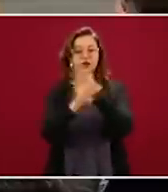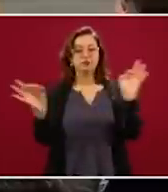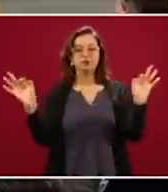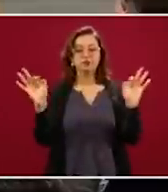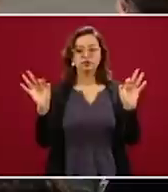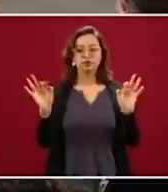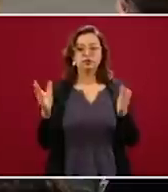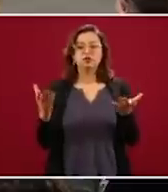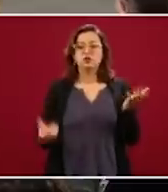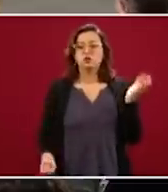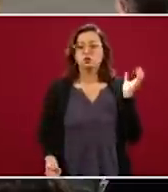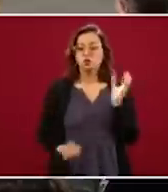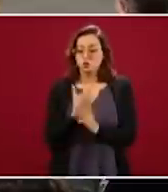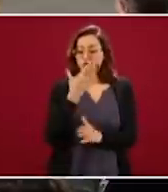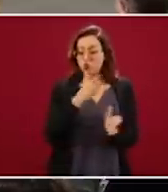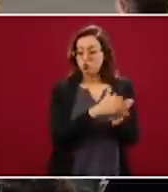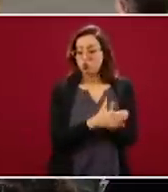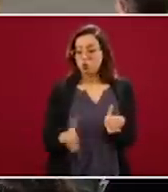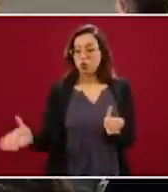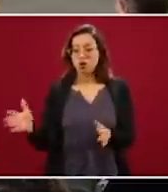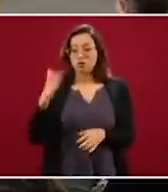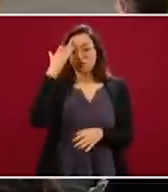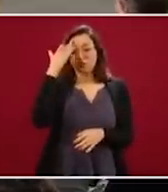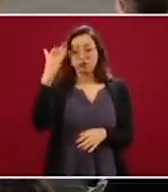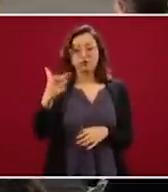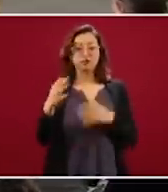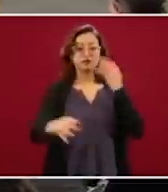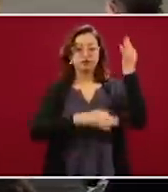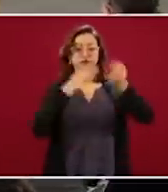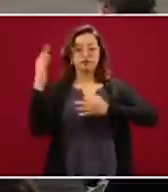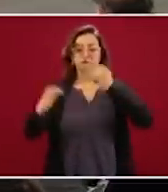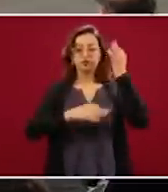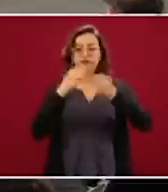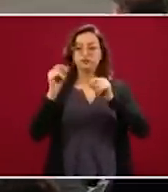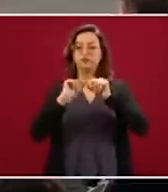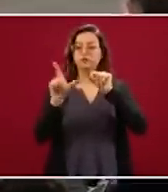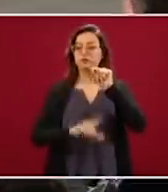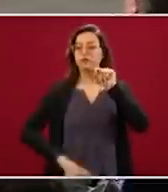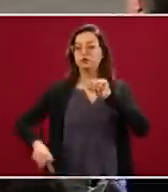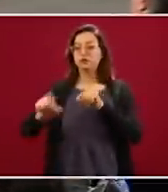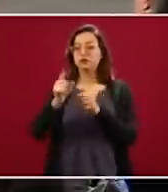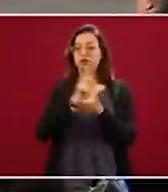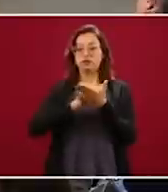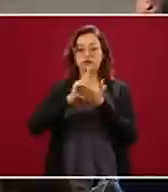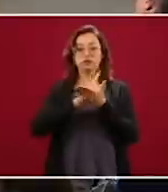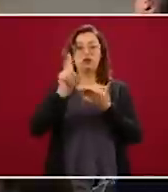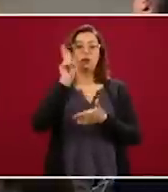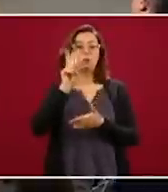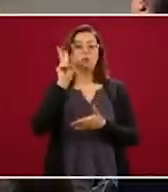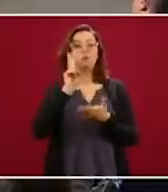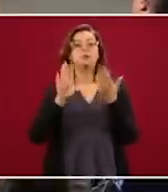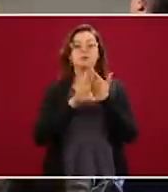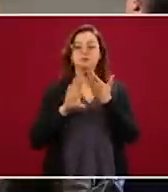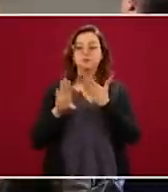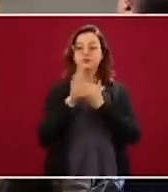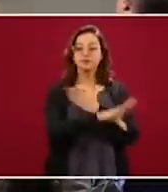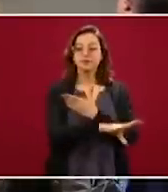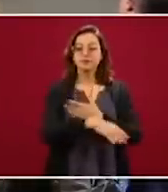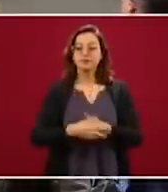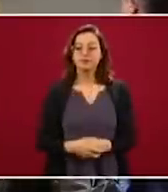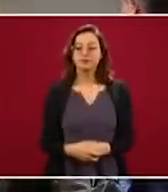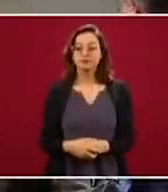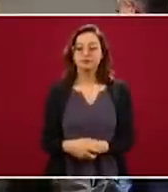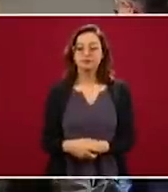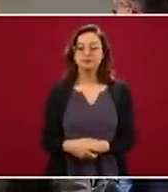pues estamos ya en una nueva etapa de la campaña de la Estrategia Nacional de Prevención de Adicciones, una campaña que